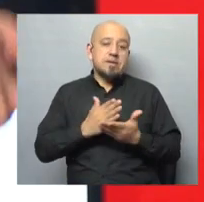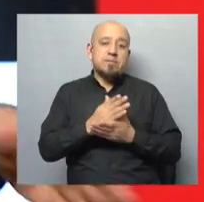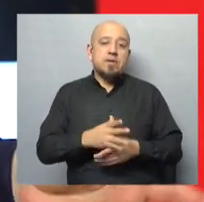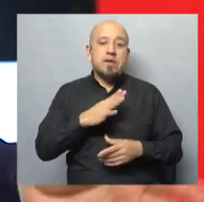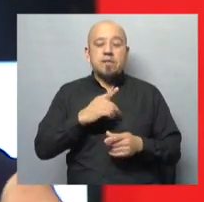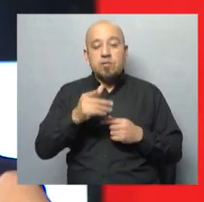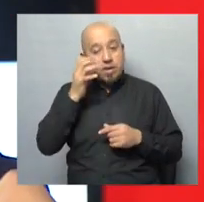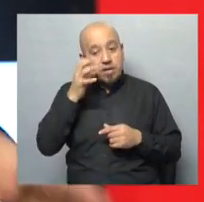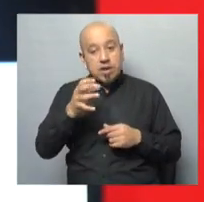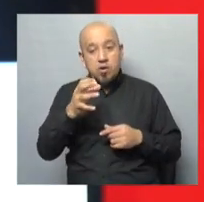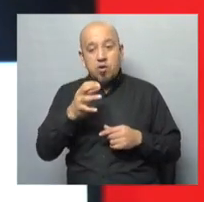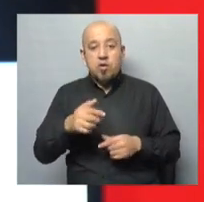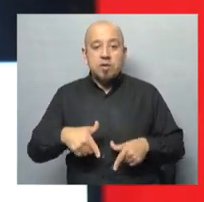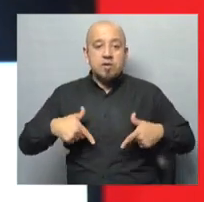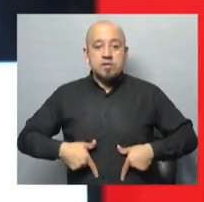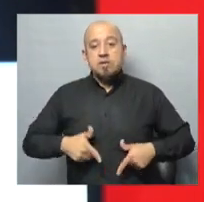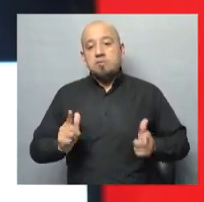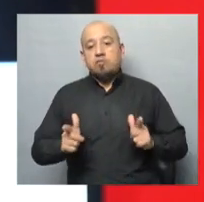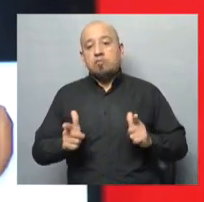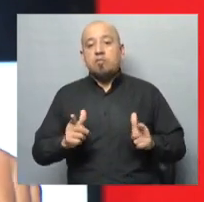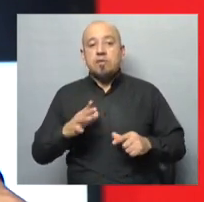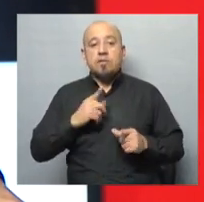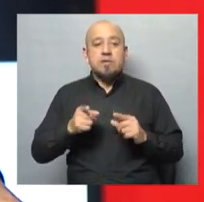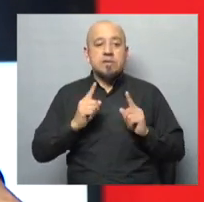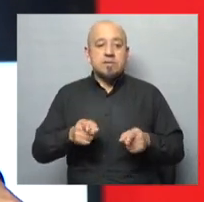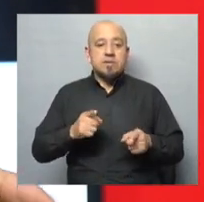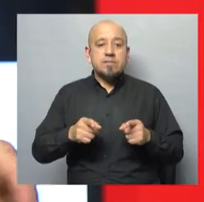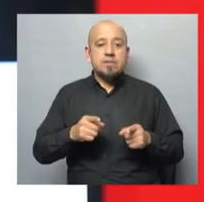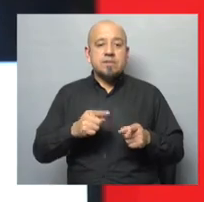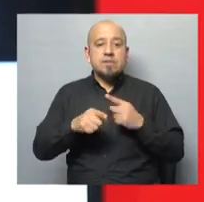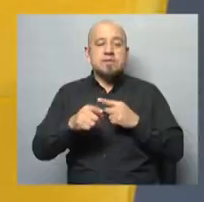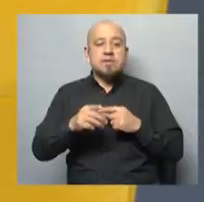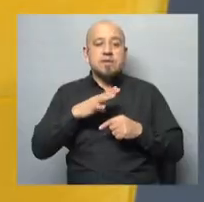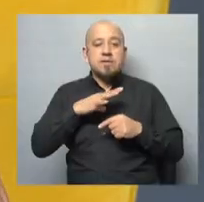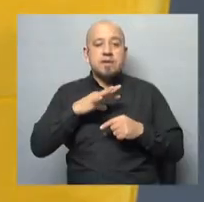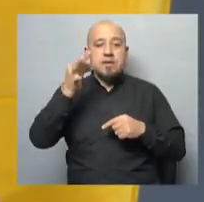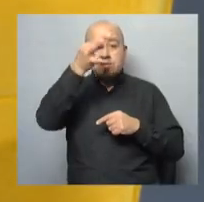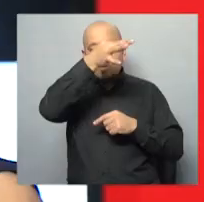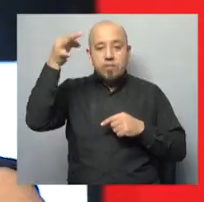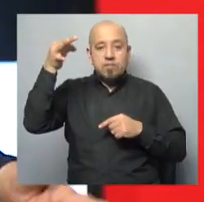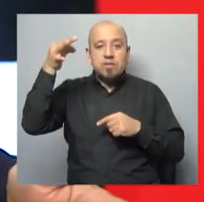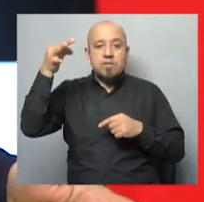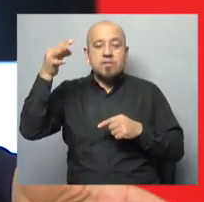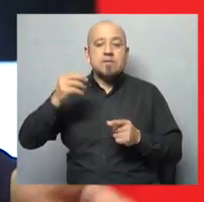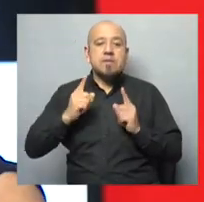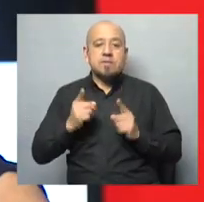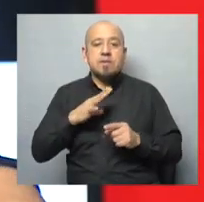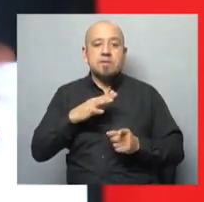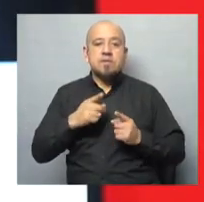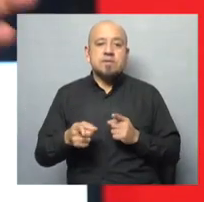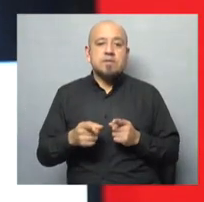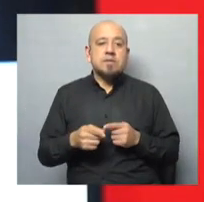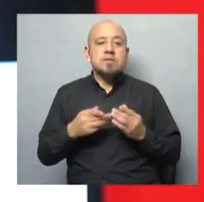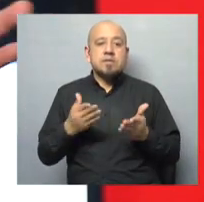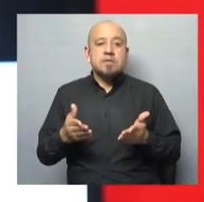una de terror de los marcianos que se le veían los siglos los proto voladores hasta ahí y si